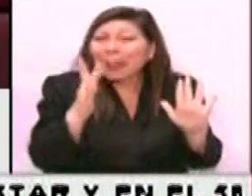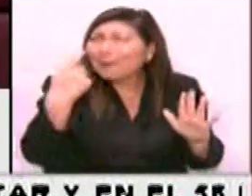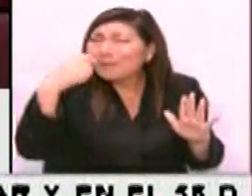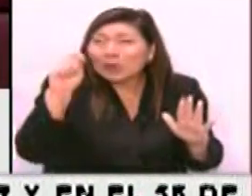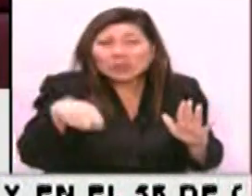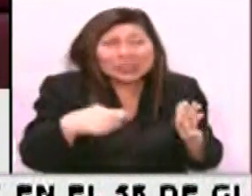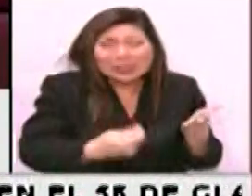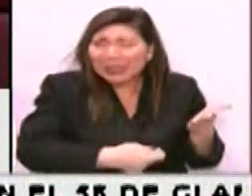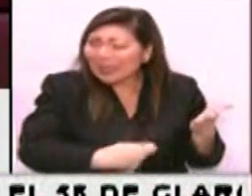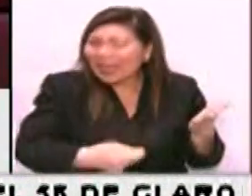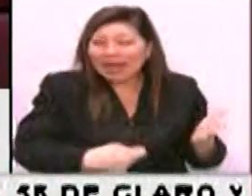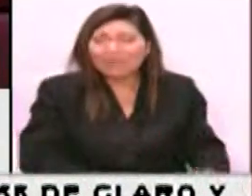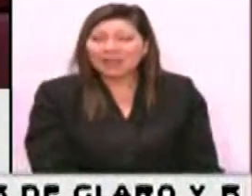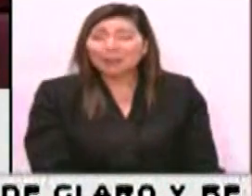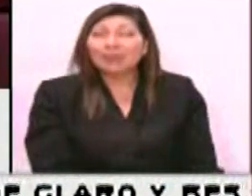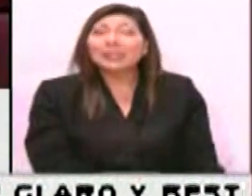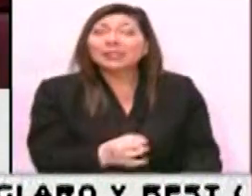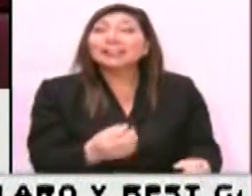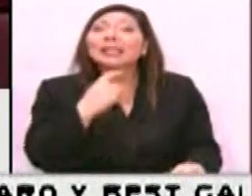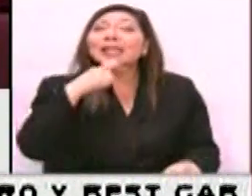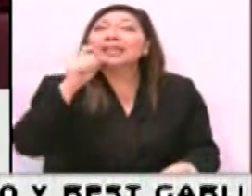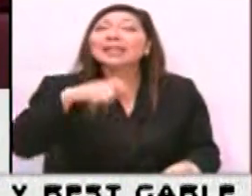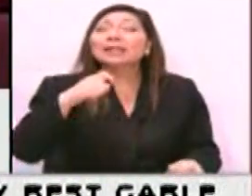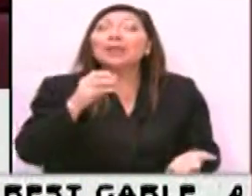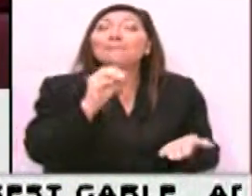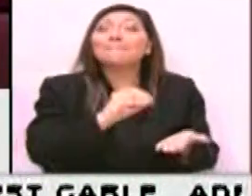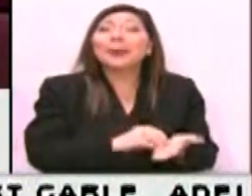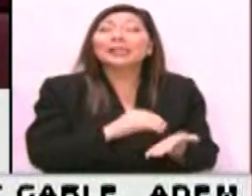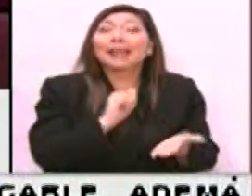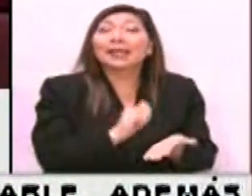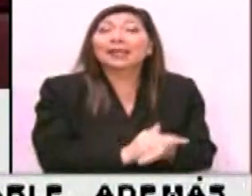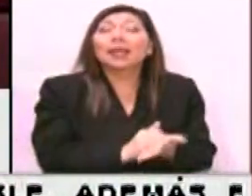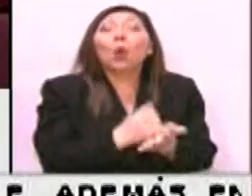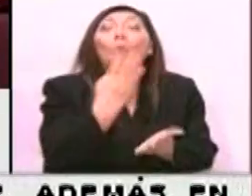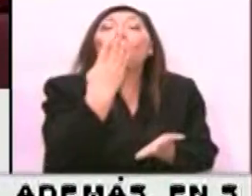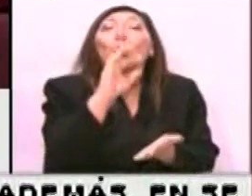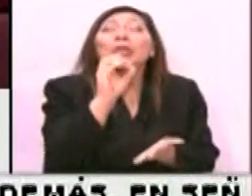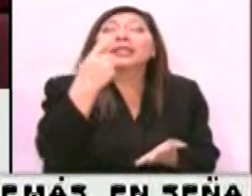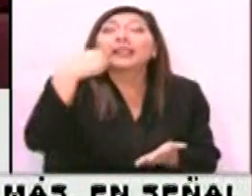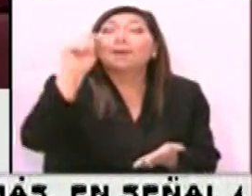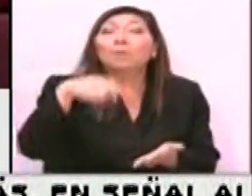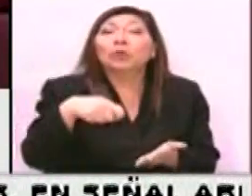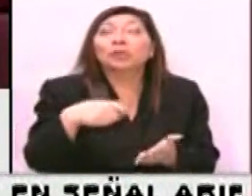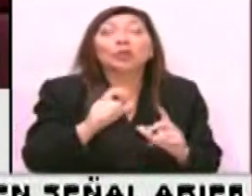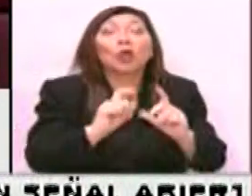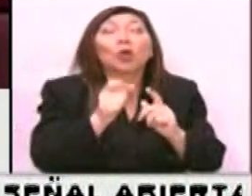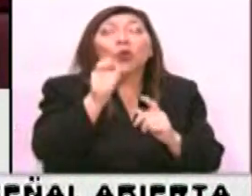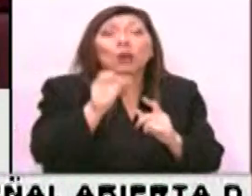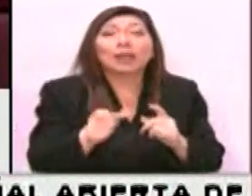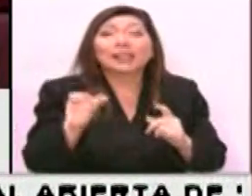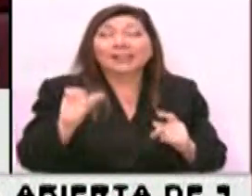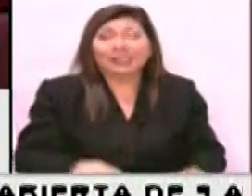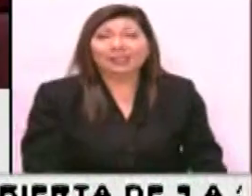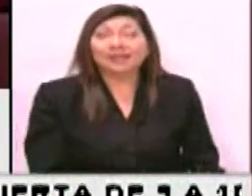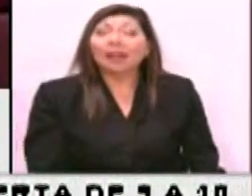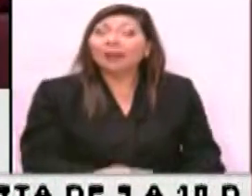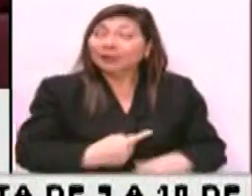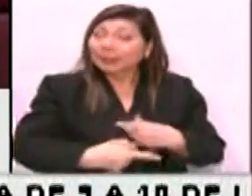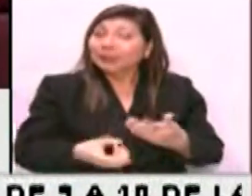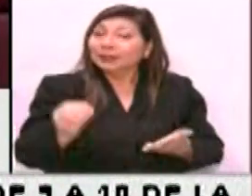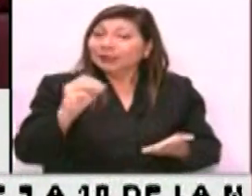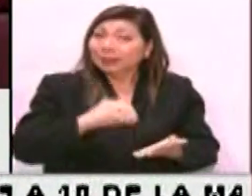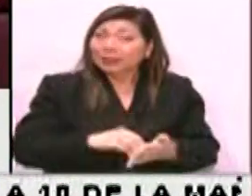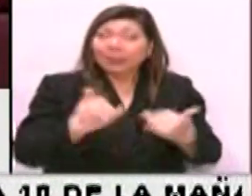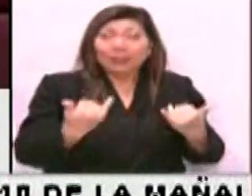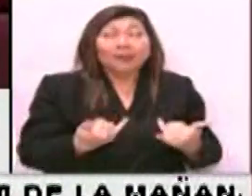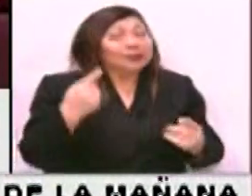10% de las firmas, sino que se necesitaba además que hubiera el 40% de congresistas. Es decir, cada vez que nosotros